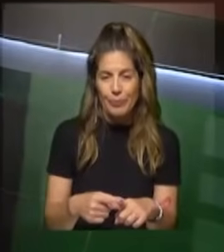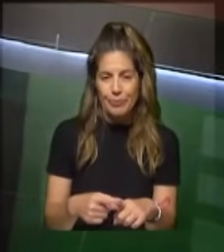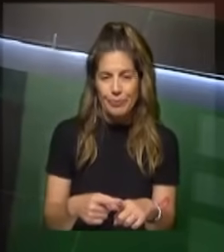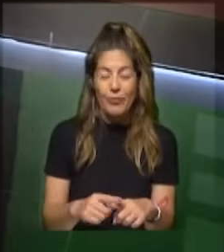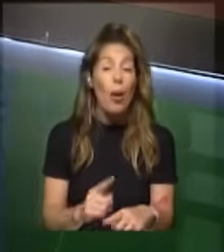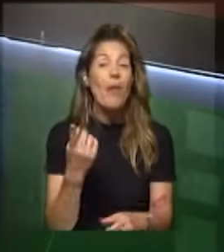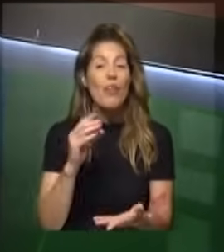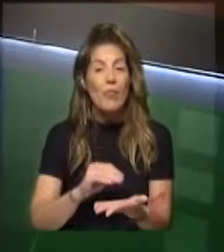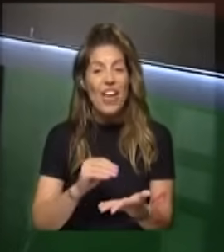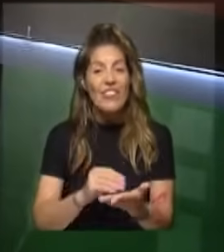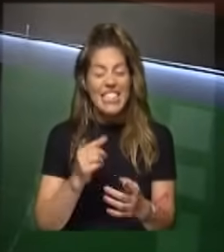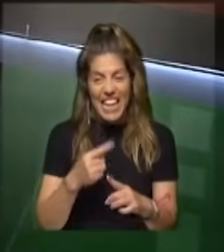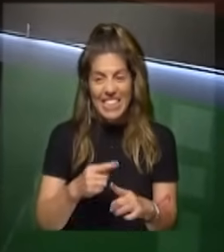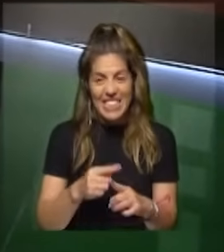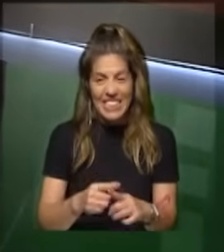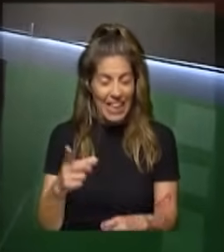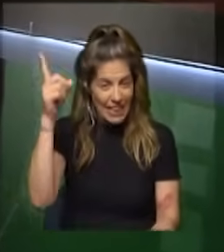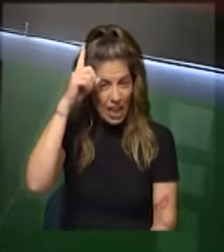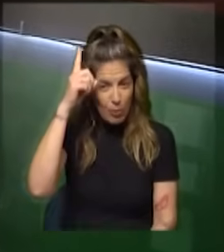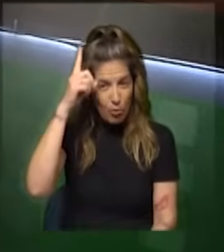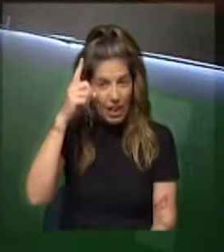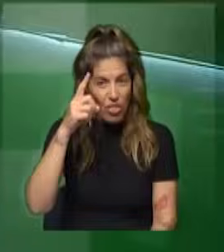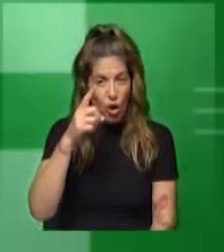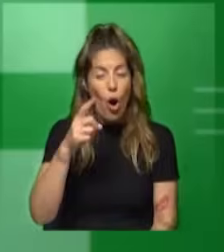por primera vez, existe en el diputado americano